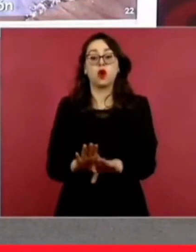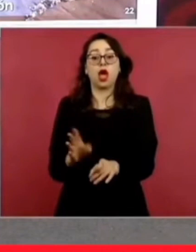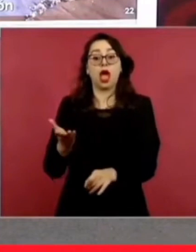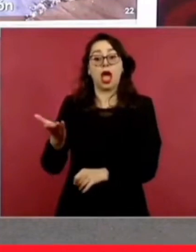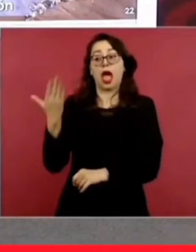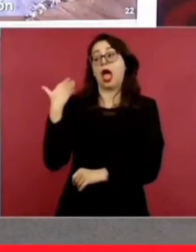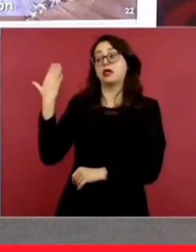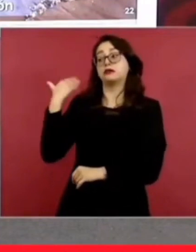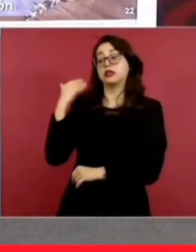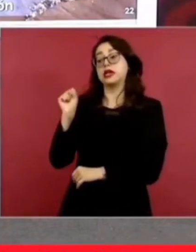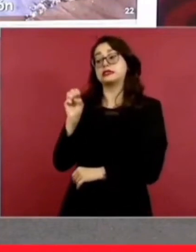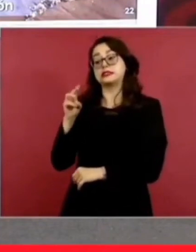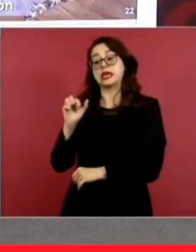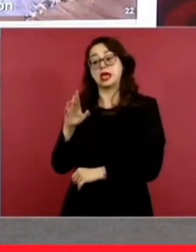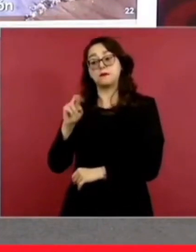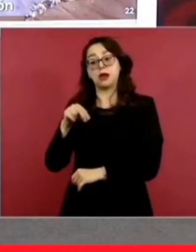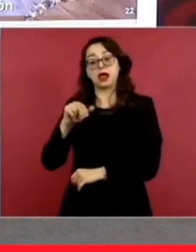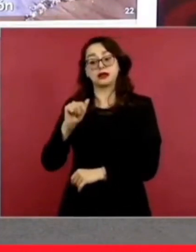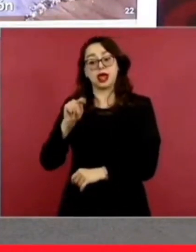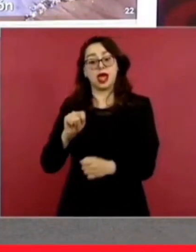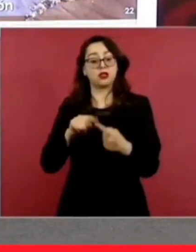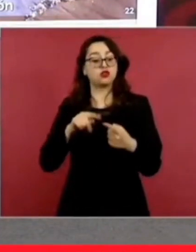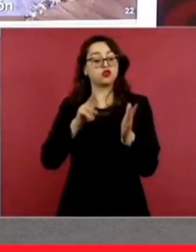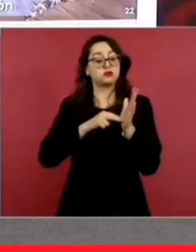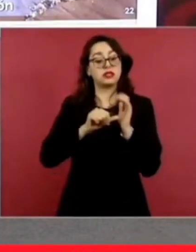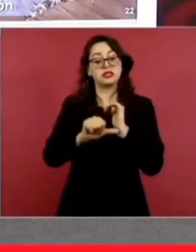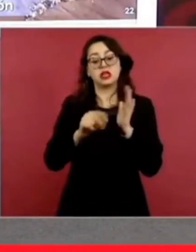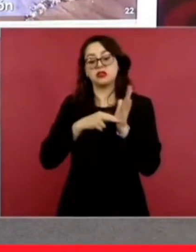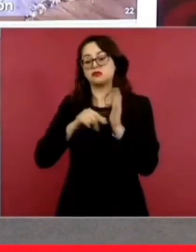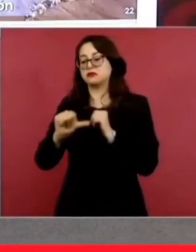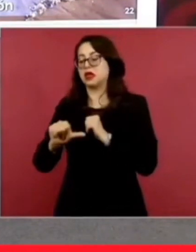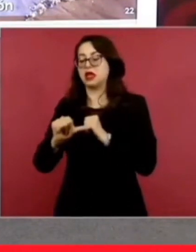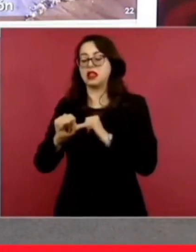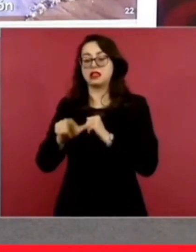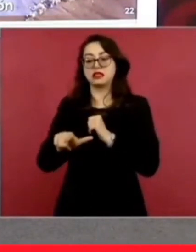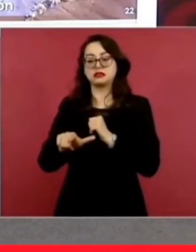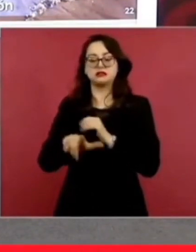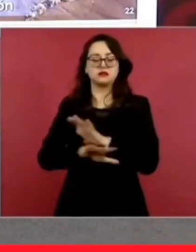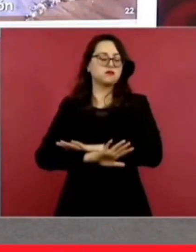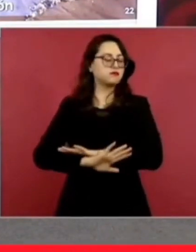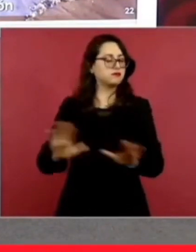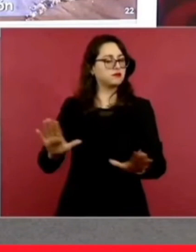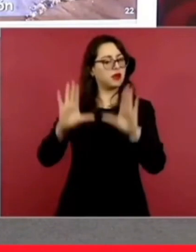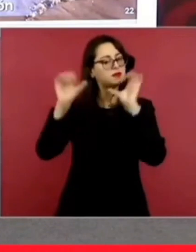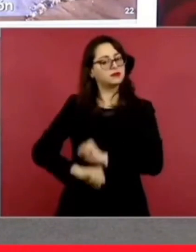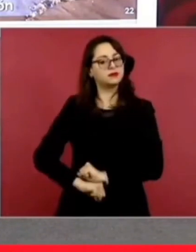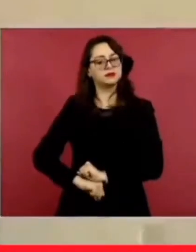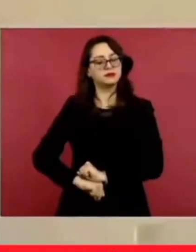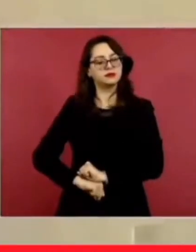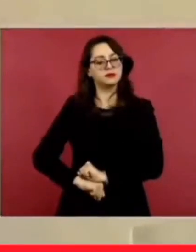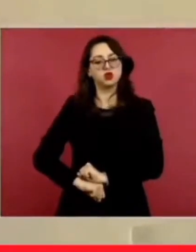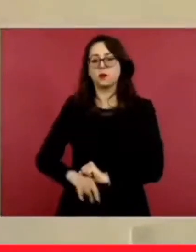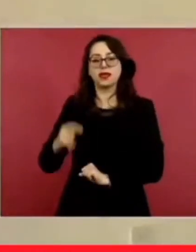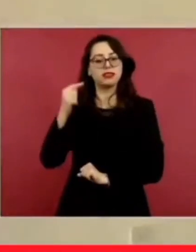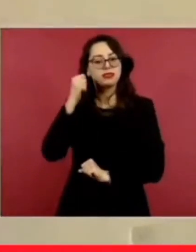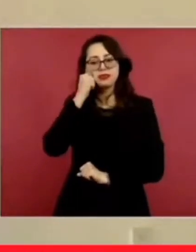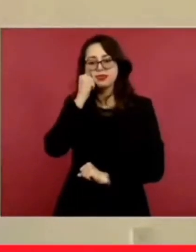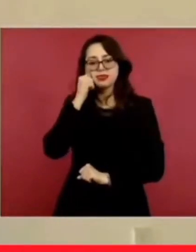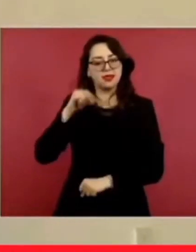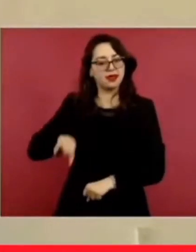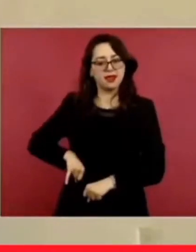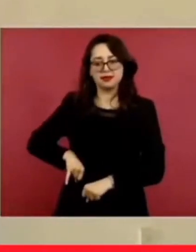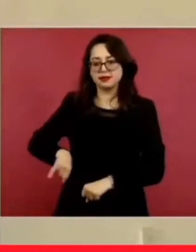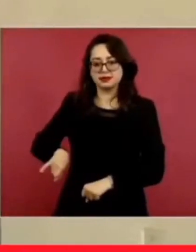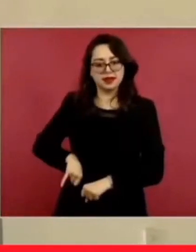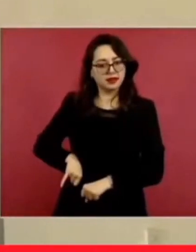la Semarnat en 2016, 2017 y cuando ocurrió esta contaminación. La